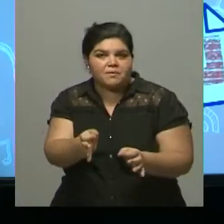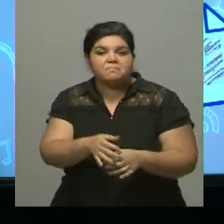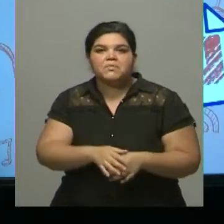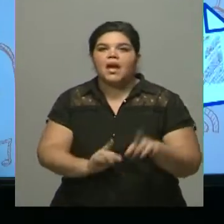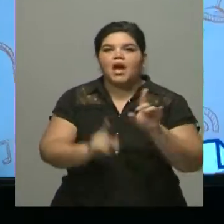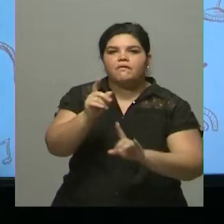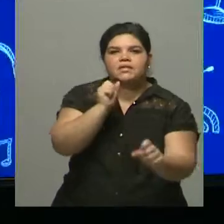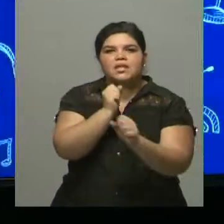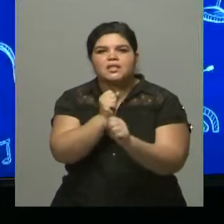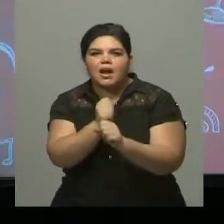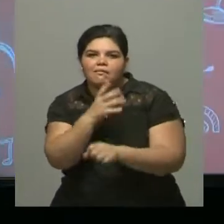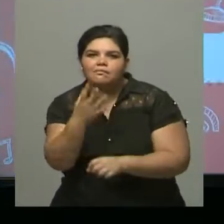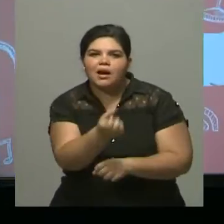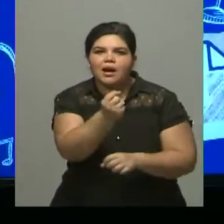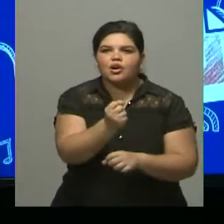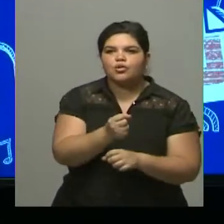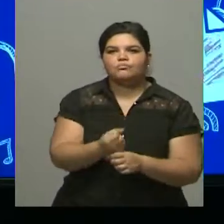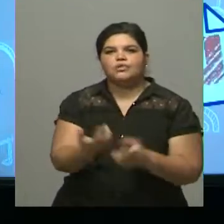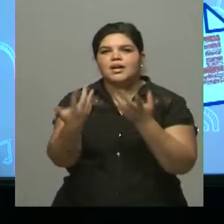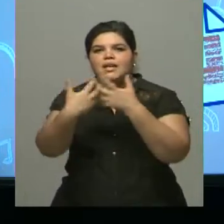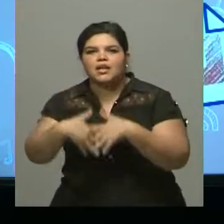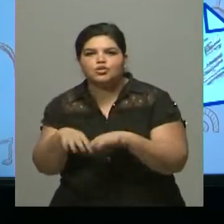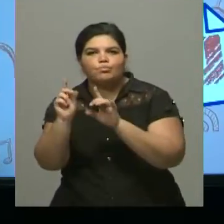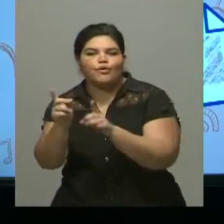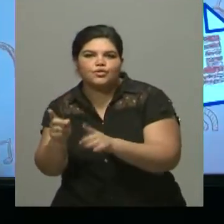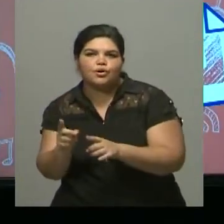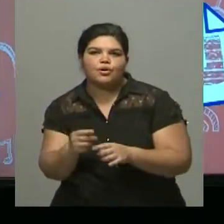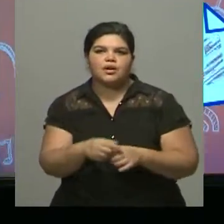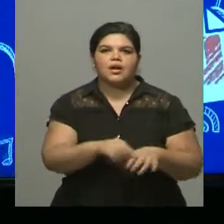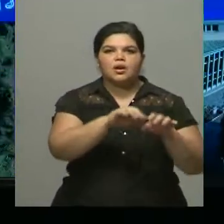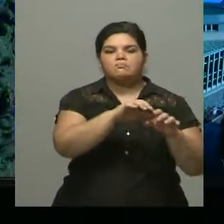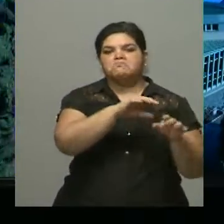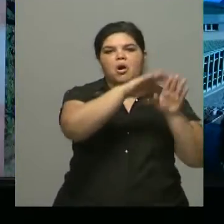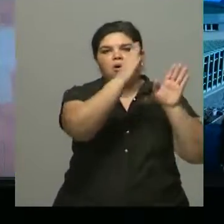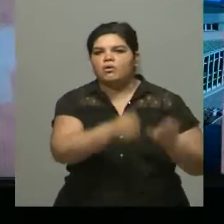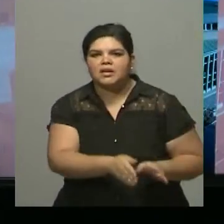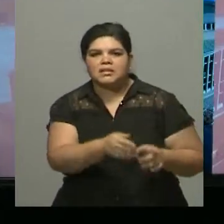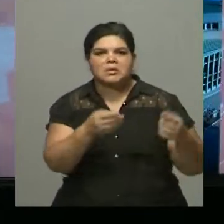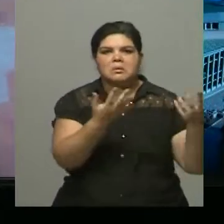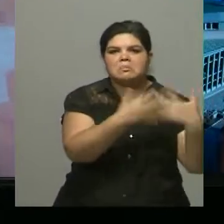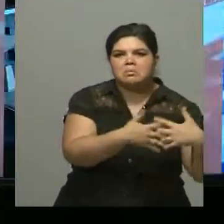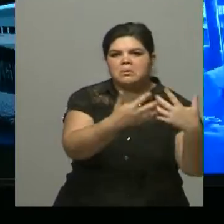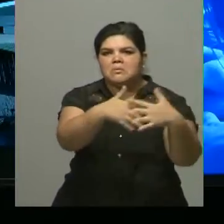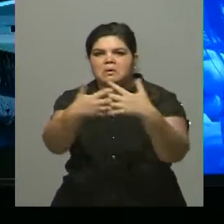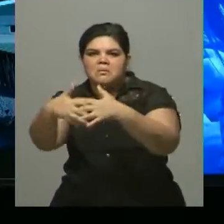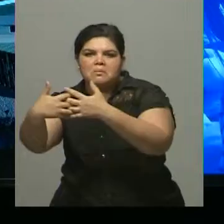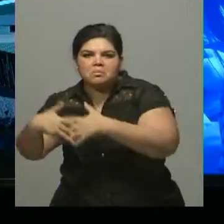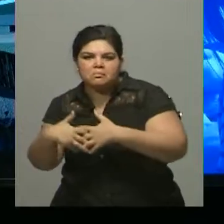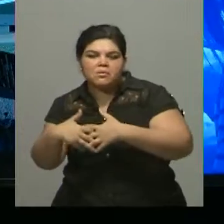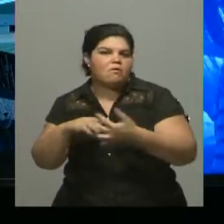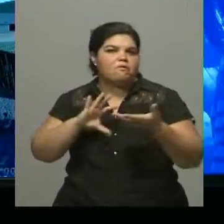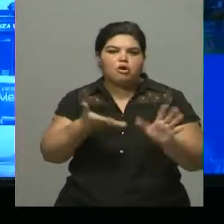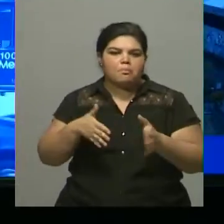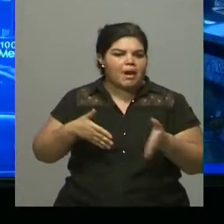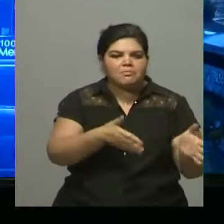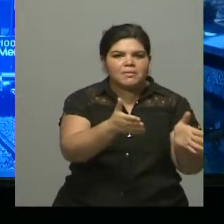las vinculaciones que va teniendo con profesores, con organizaciones sociales, con el Estado, etcétera, hacen que uno vaya haciendo determinadas carreras. Pero es como bien